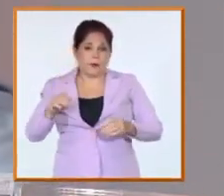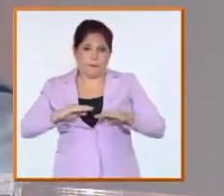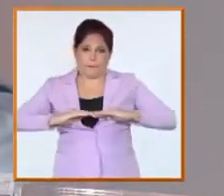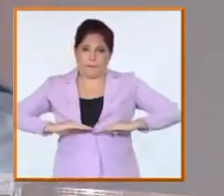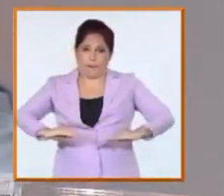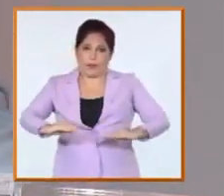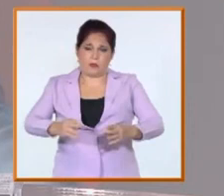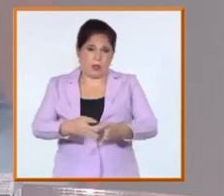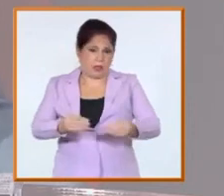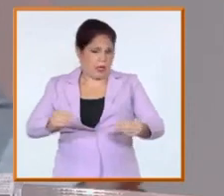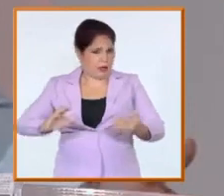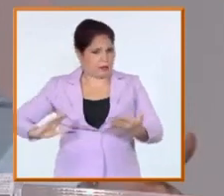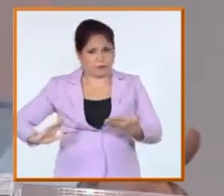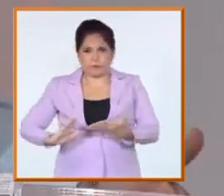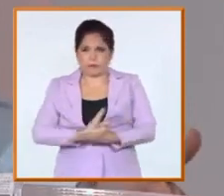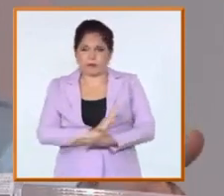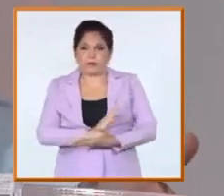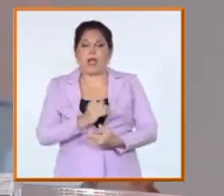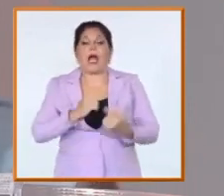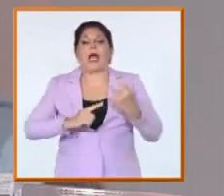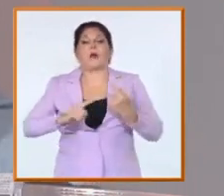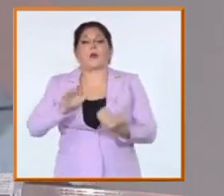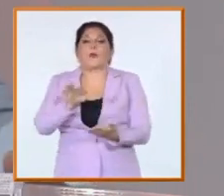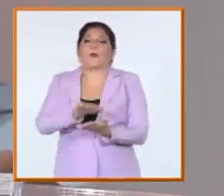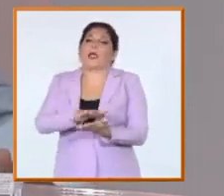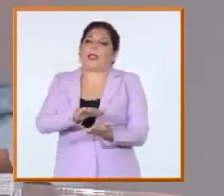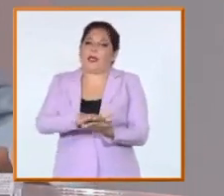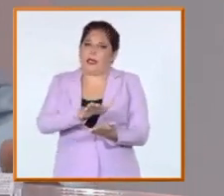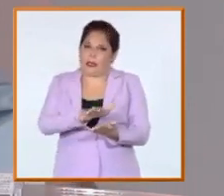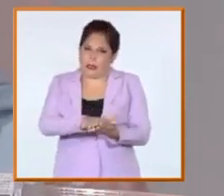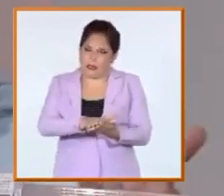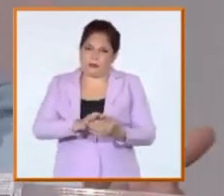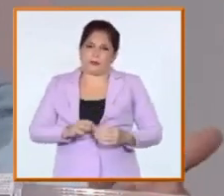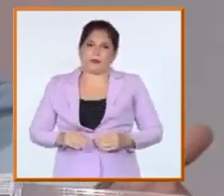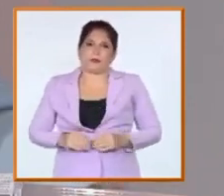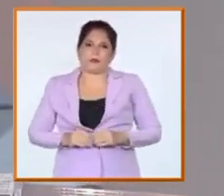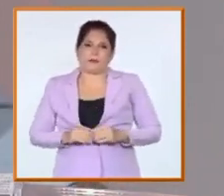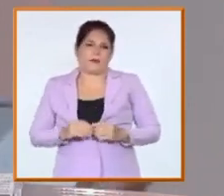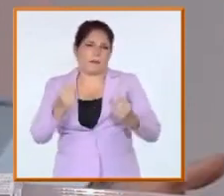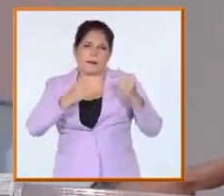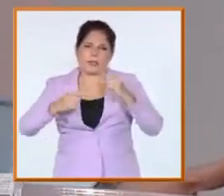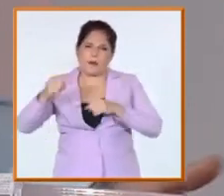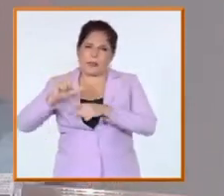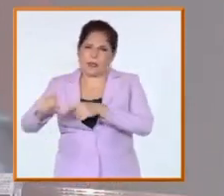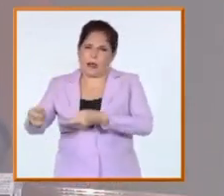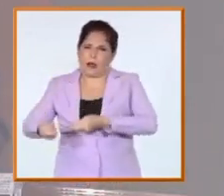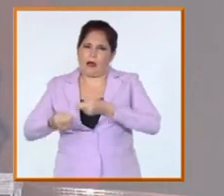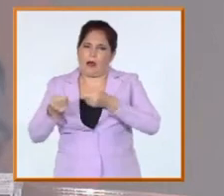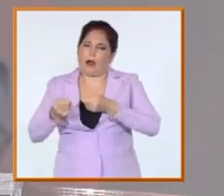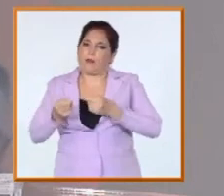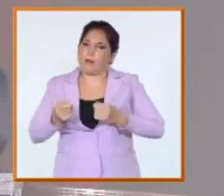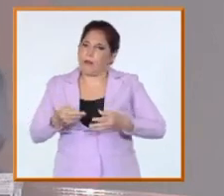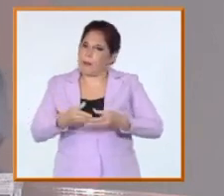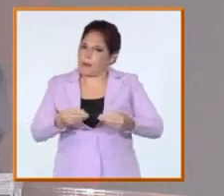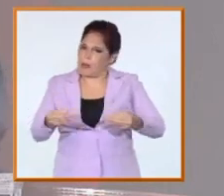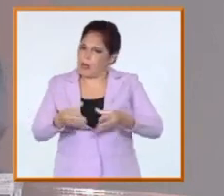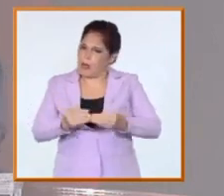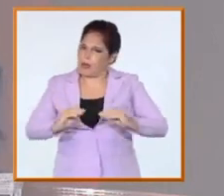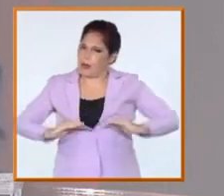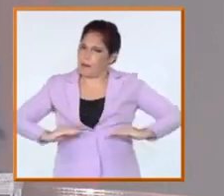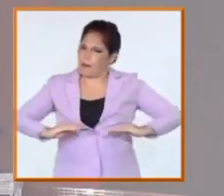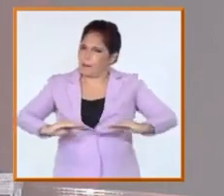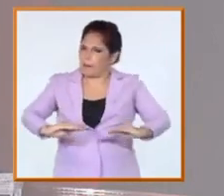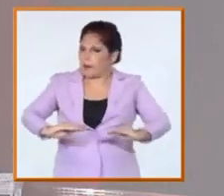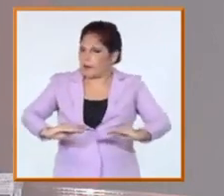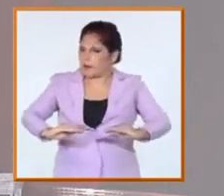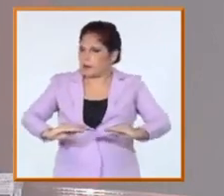se eliminaron pudo haber quedado alguna vivienda en en sobre todo en el campo puede haber alguna vivienda con con piso de